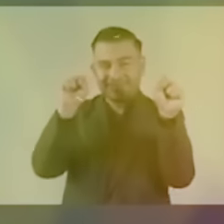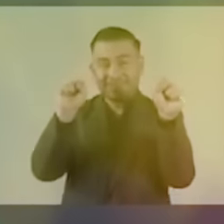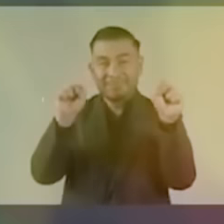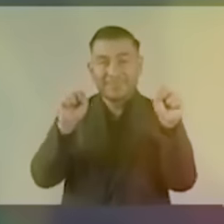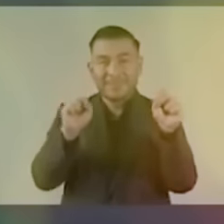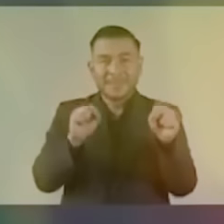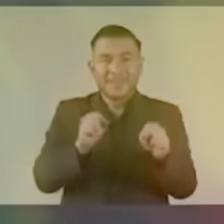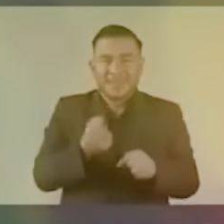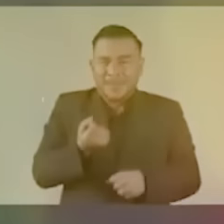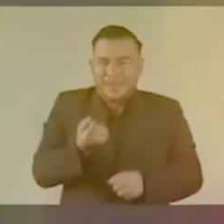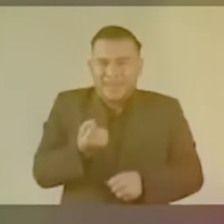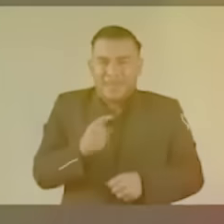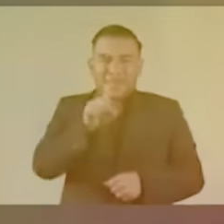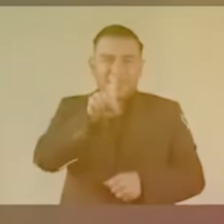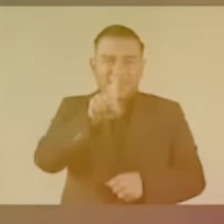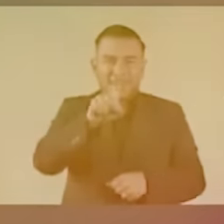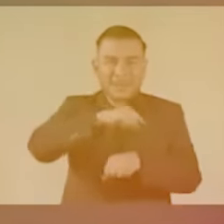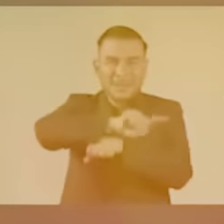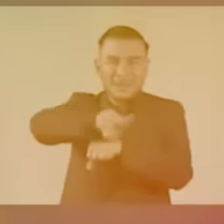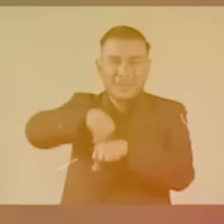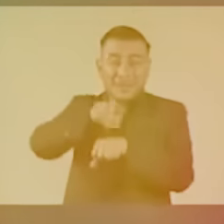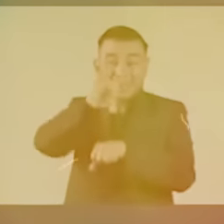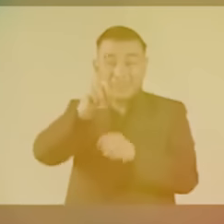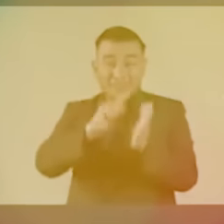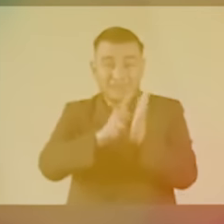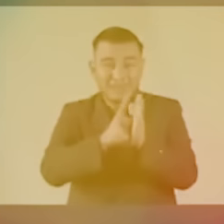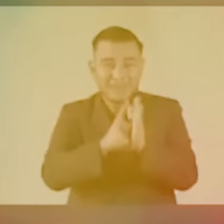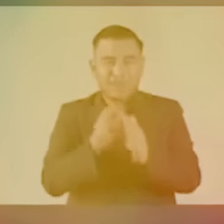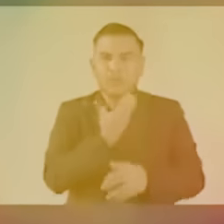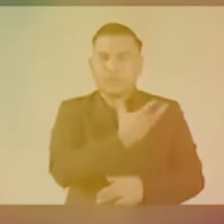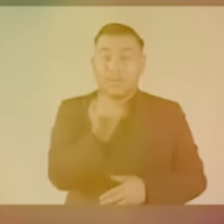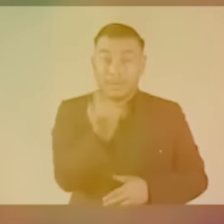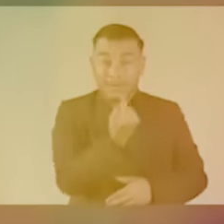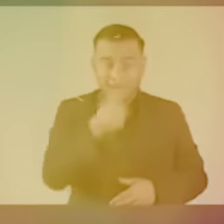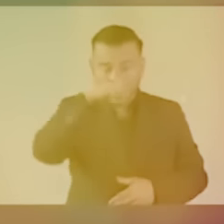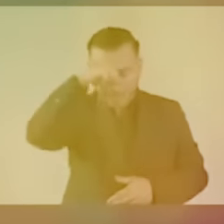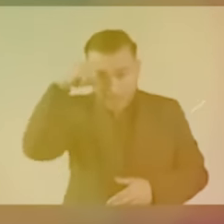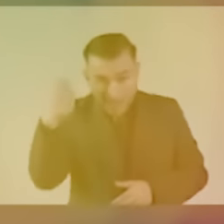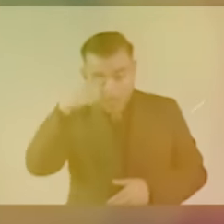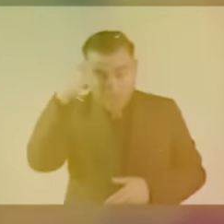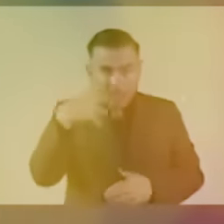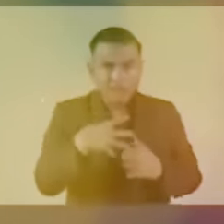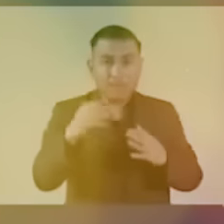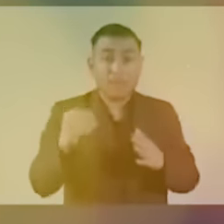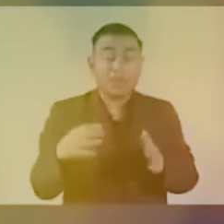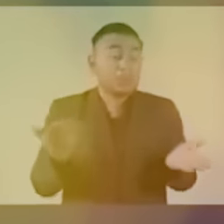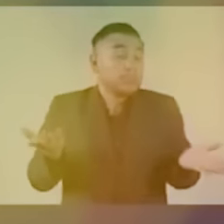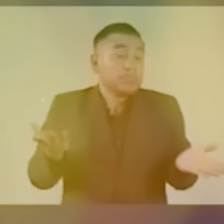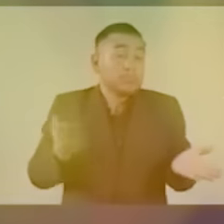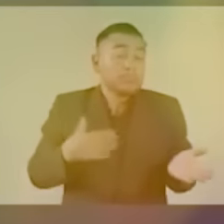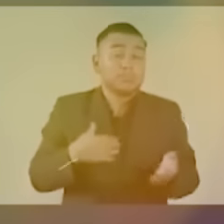había pasado ni hora y media cuando los salvadoreños ya estaban saliendo a trabajar, como si nada hubiera pasado.